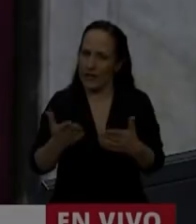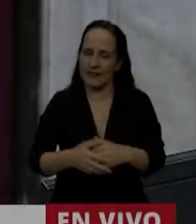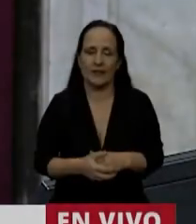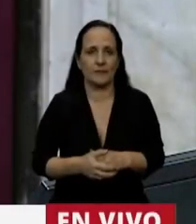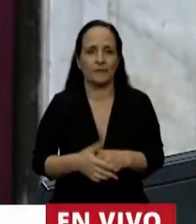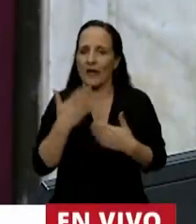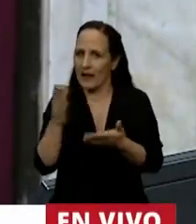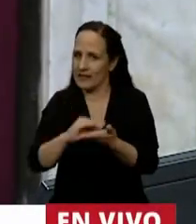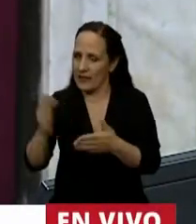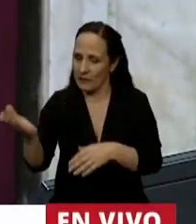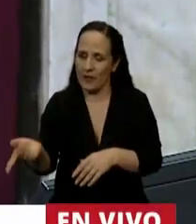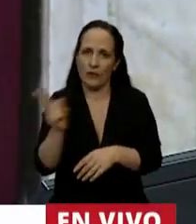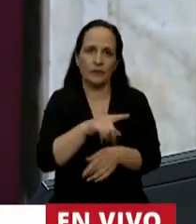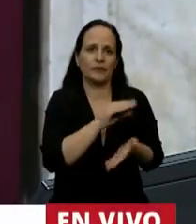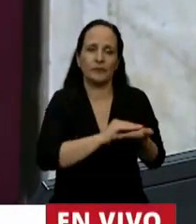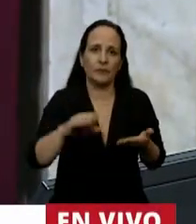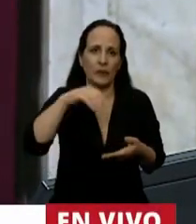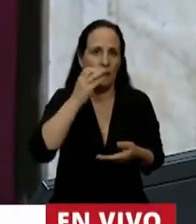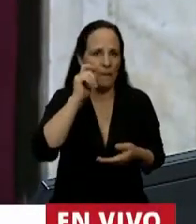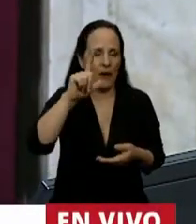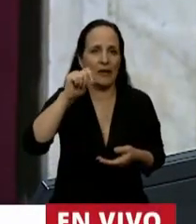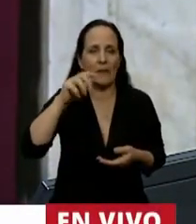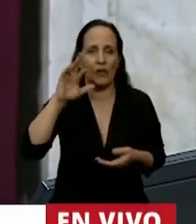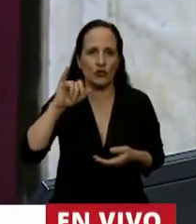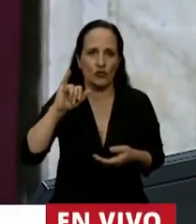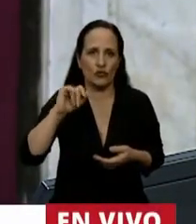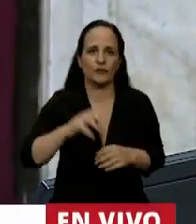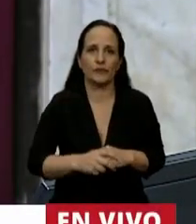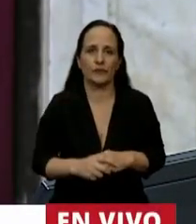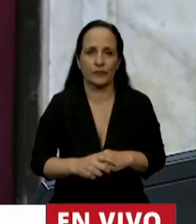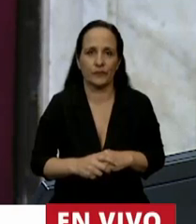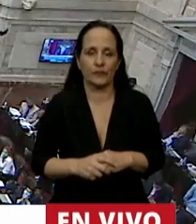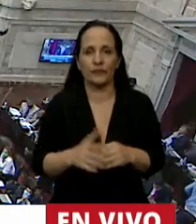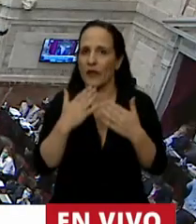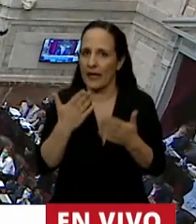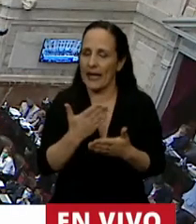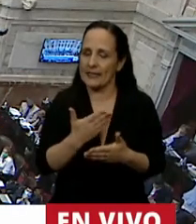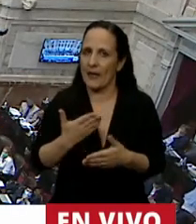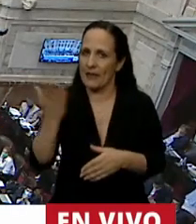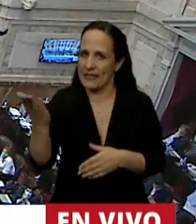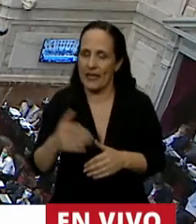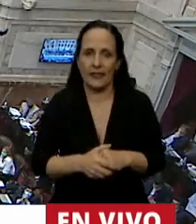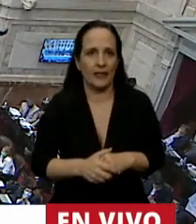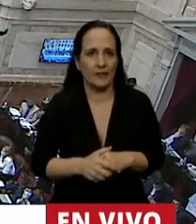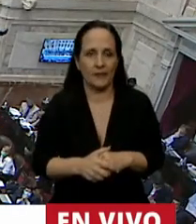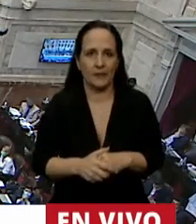en el uso de la palabra la diputada mabel caparrós gracias presidente